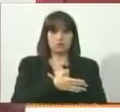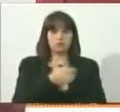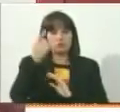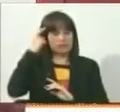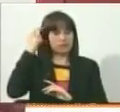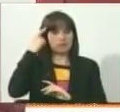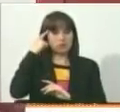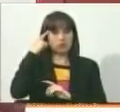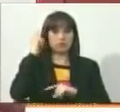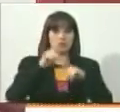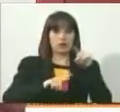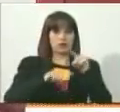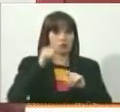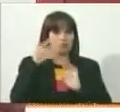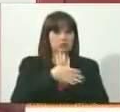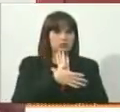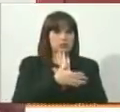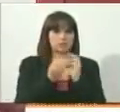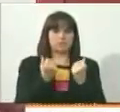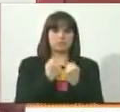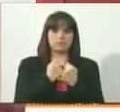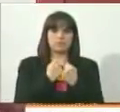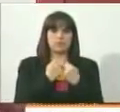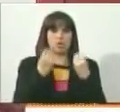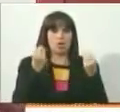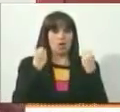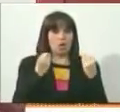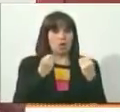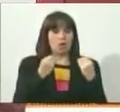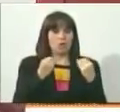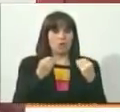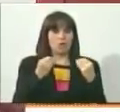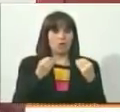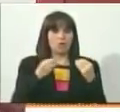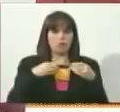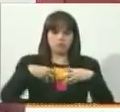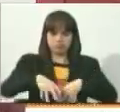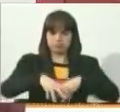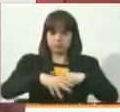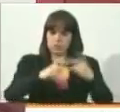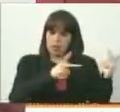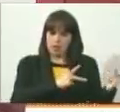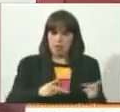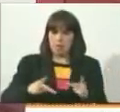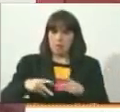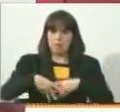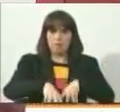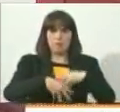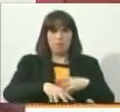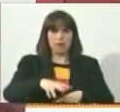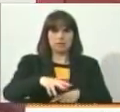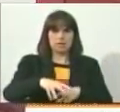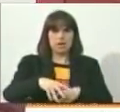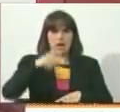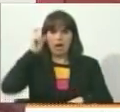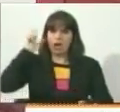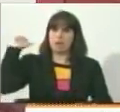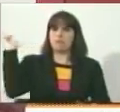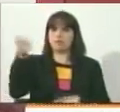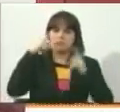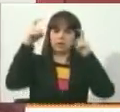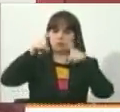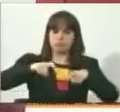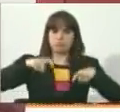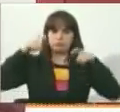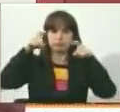Por cierto, hoy recibimos a la de una delegación de la marcha campesina que iba desde el estado portugués. Estuvimos con ellos